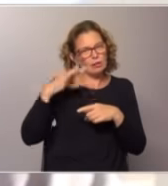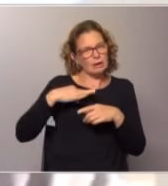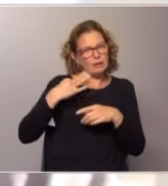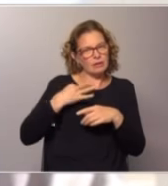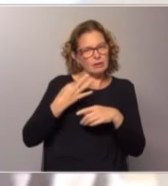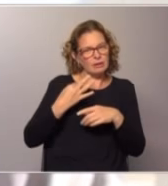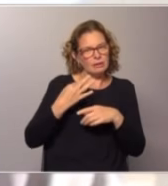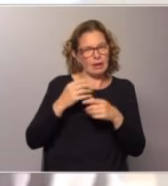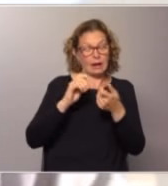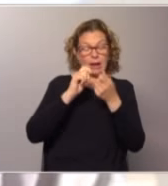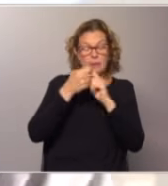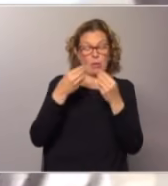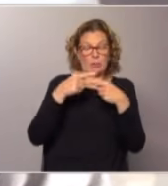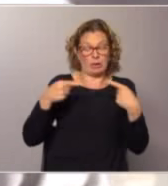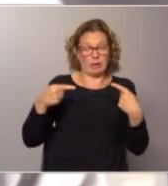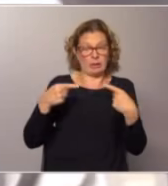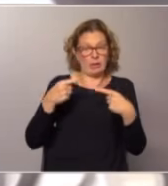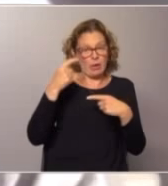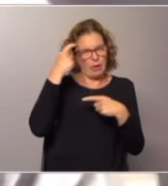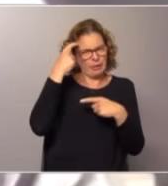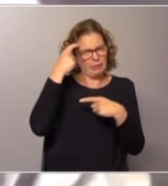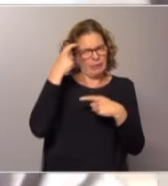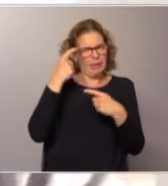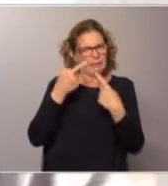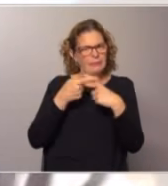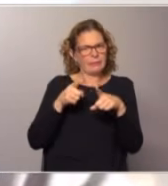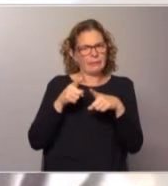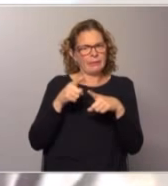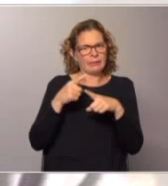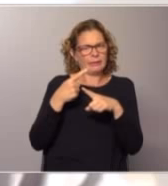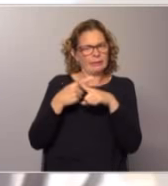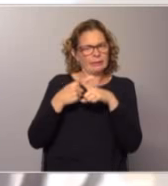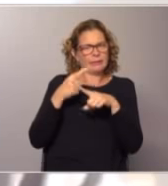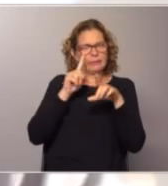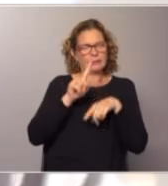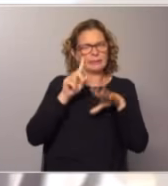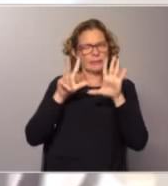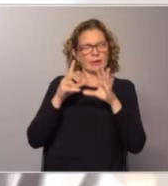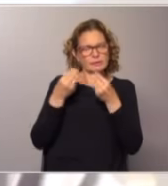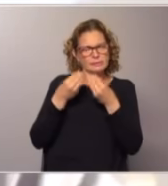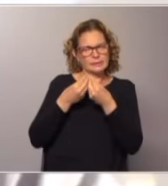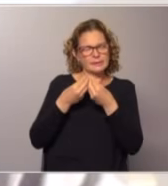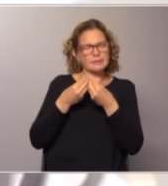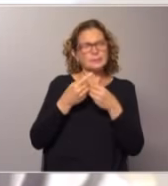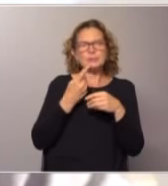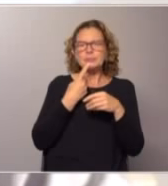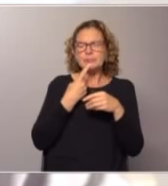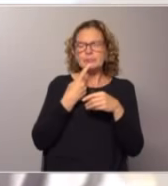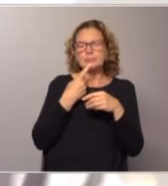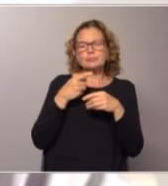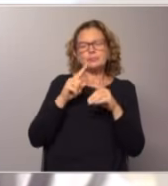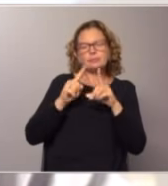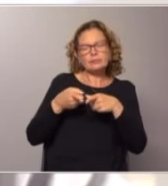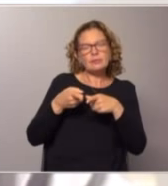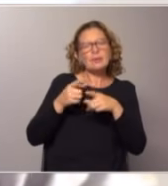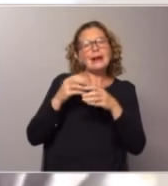la vida real ha cambiado muchas cosas y nuestros conceptos siguen siendo conceptos del siglo 18 en muy buena medida en las instituciones políticas y en el plano de